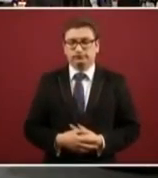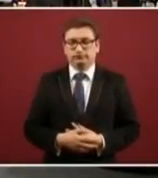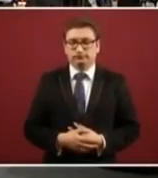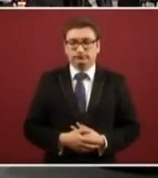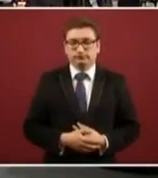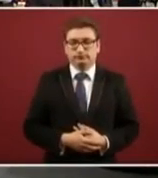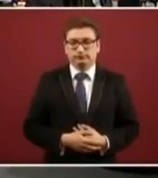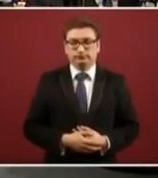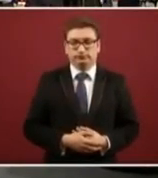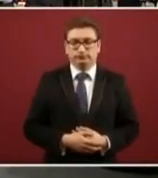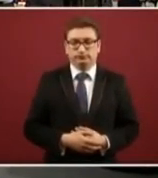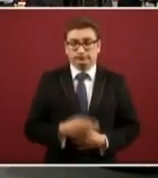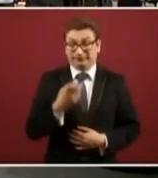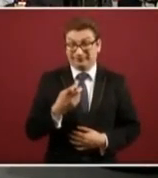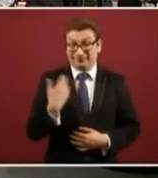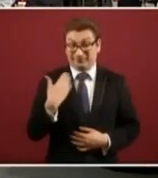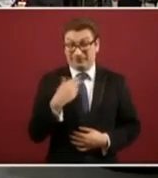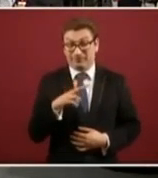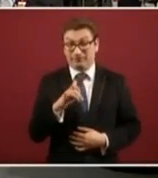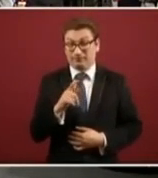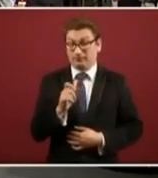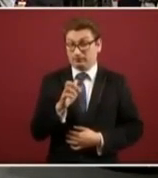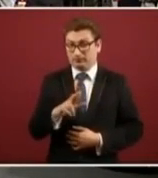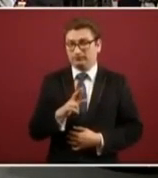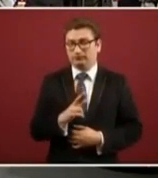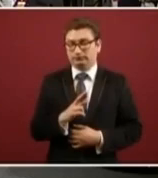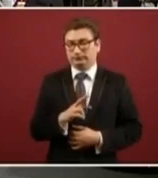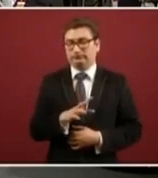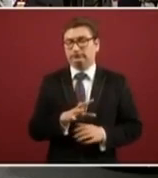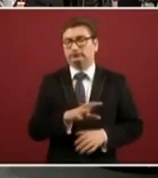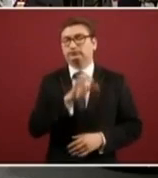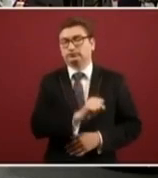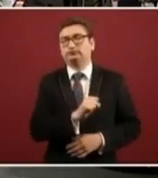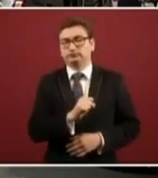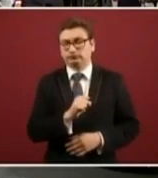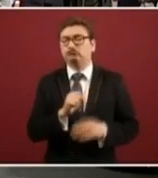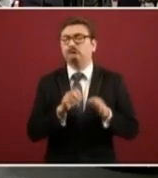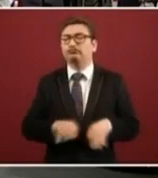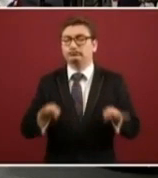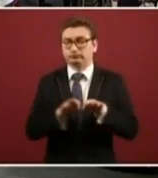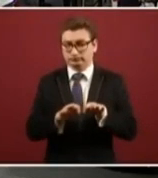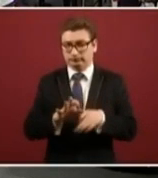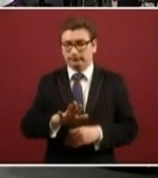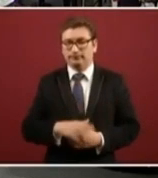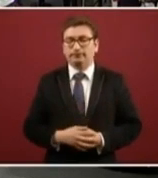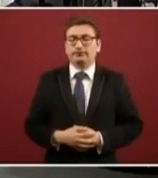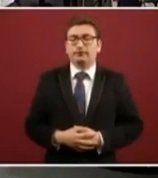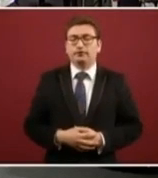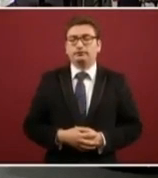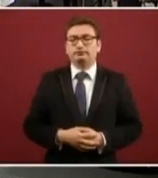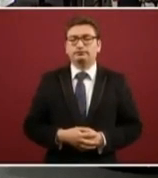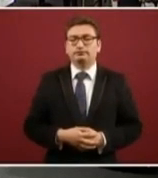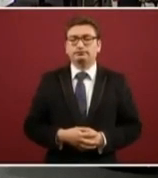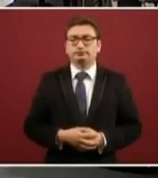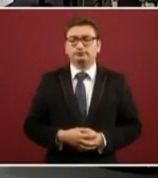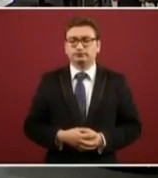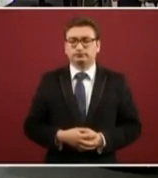Esto que acaba de comentar Víctor es muy importante, porque hay